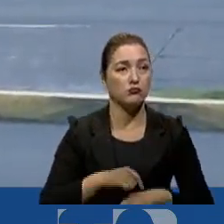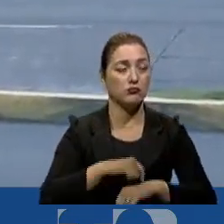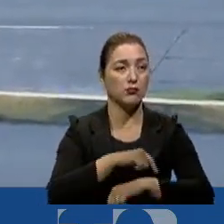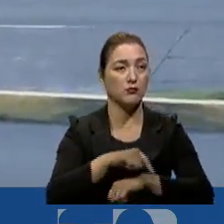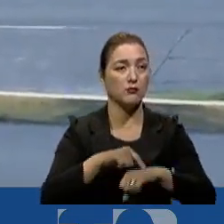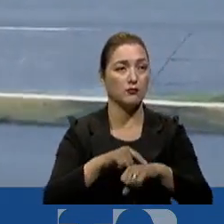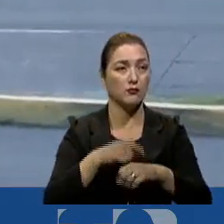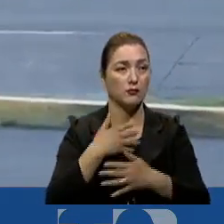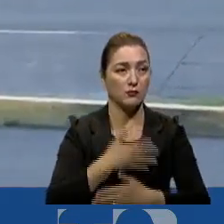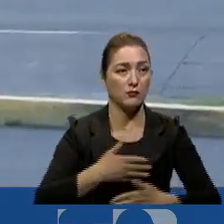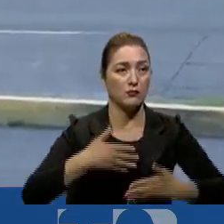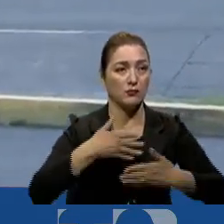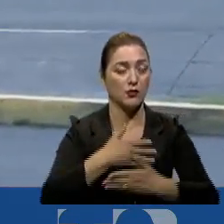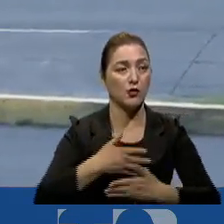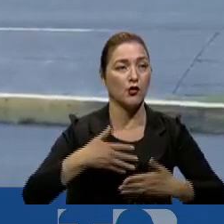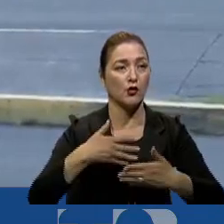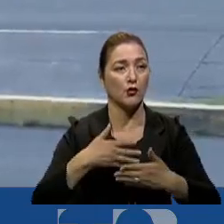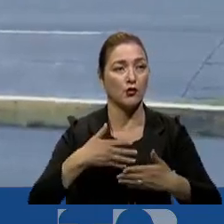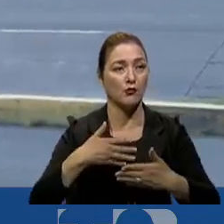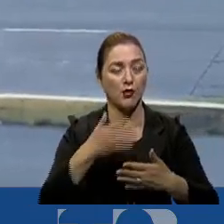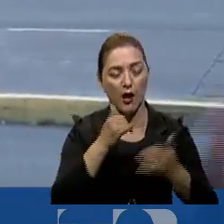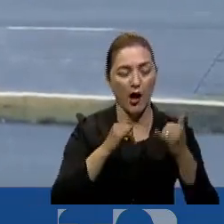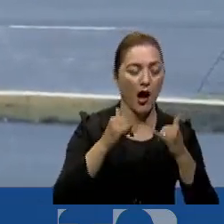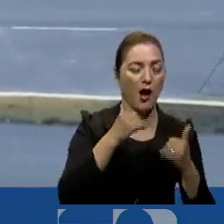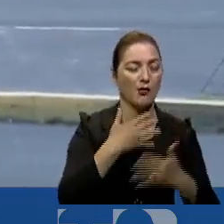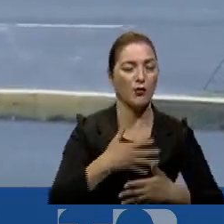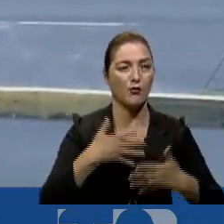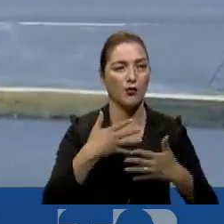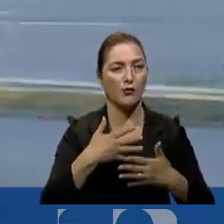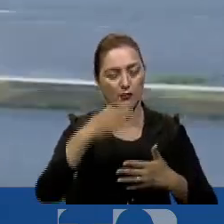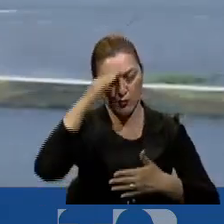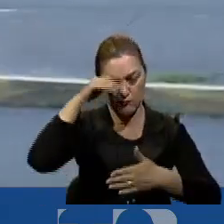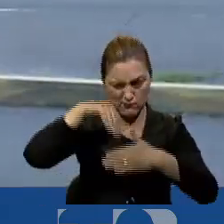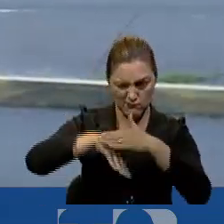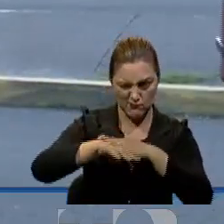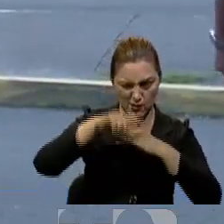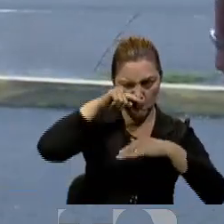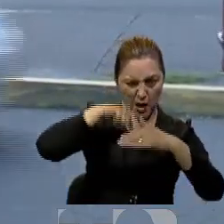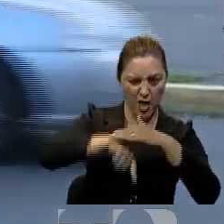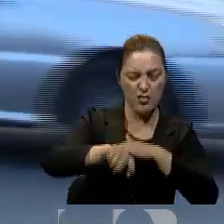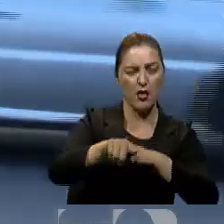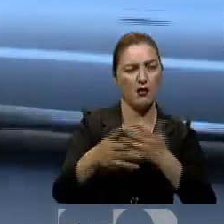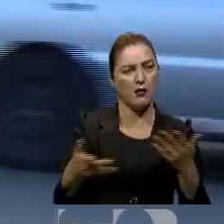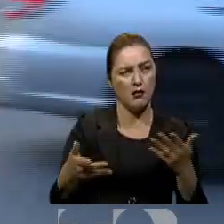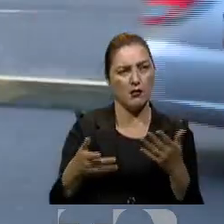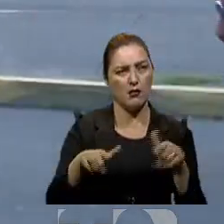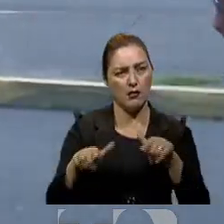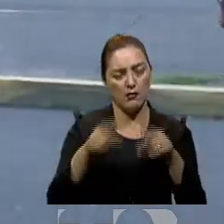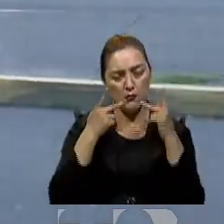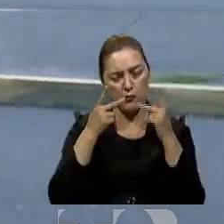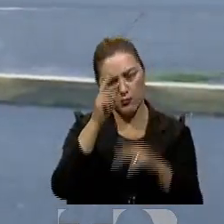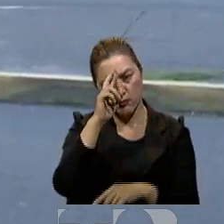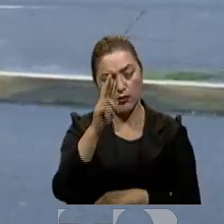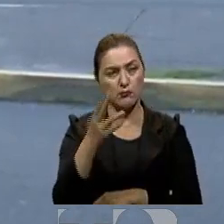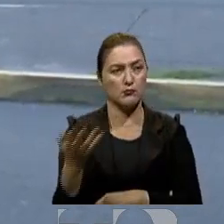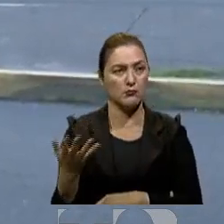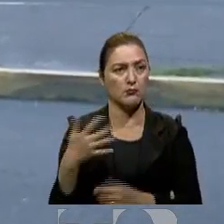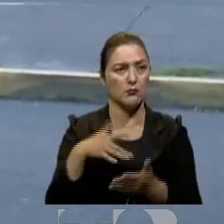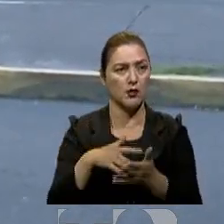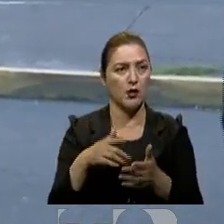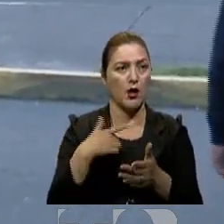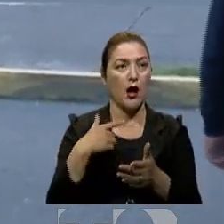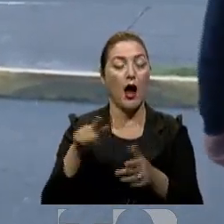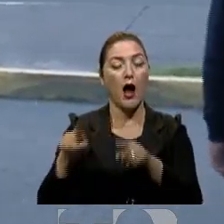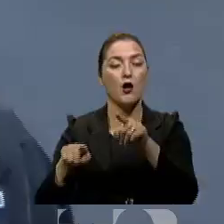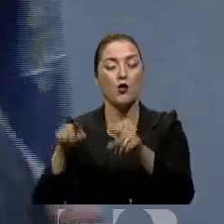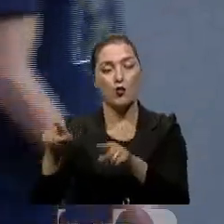para entretenernos y no me parece justo que nos invadan de esta manera. Es que respetamos obviamente los espacios. Obviamente si hay estudiantes que no lo hacen,